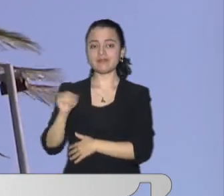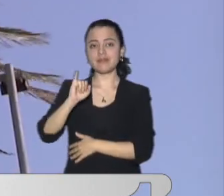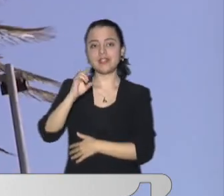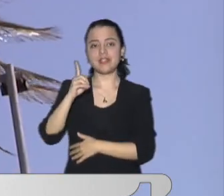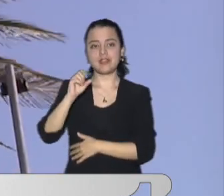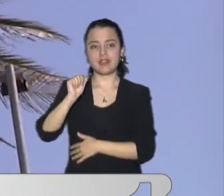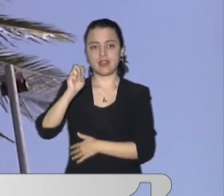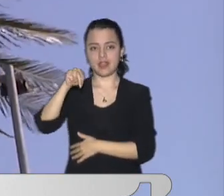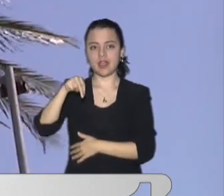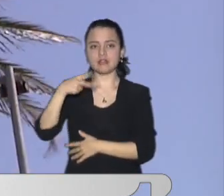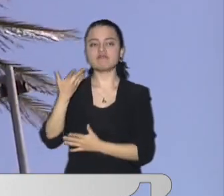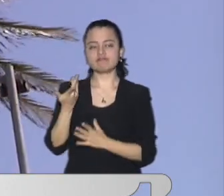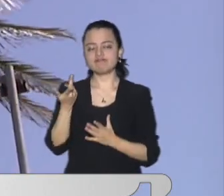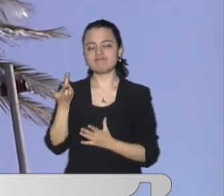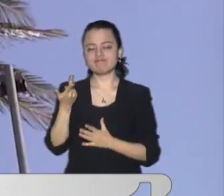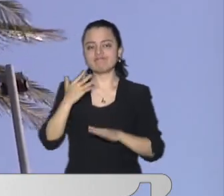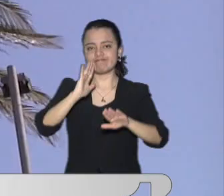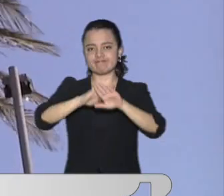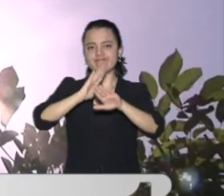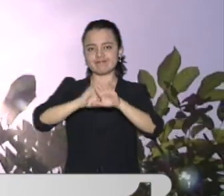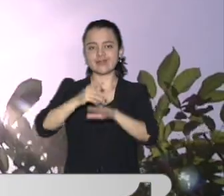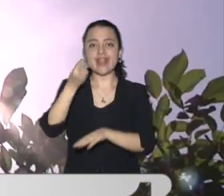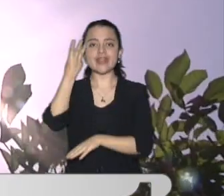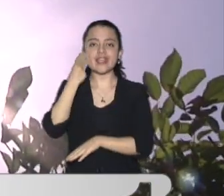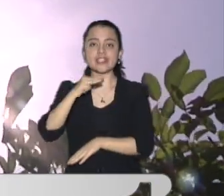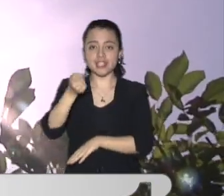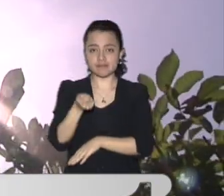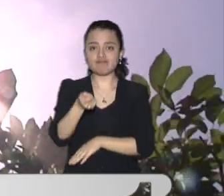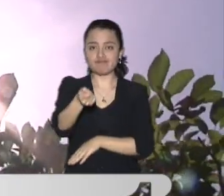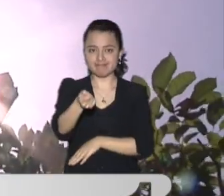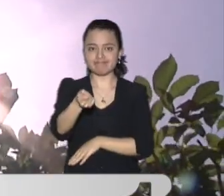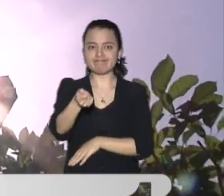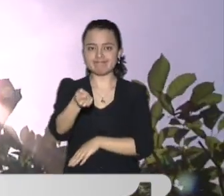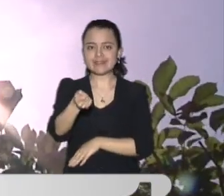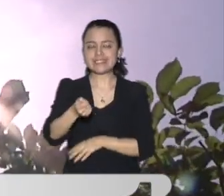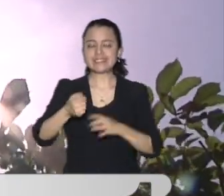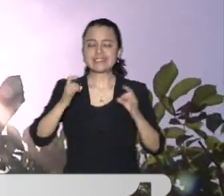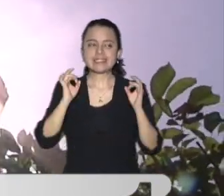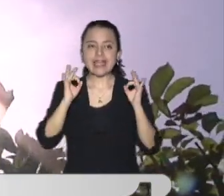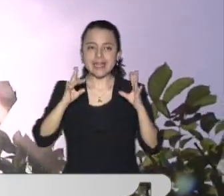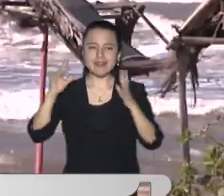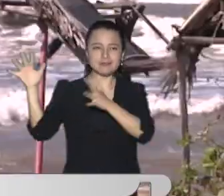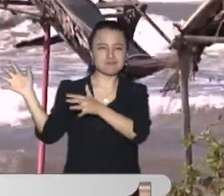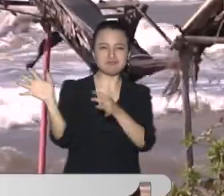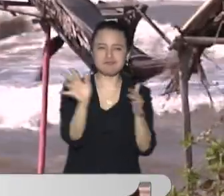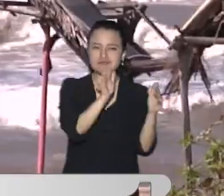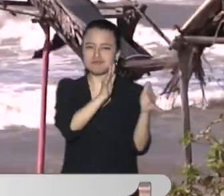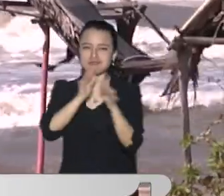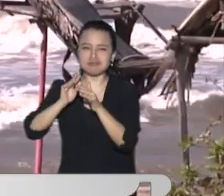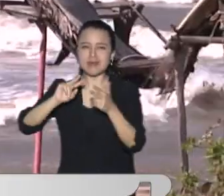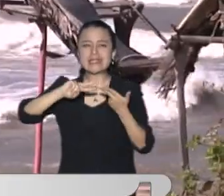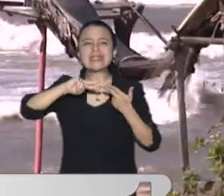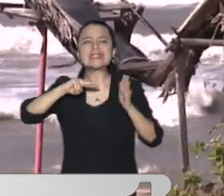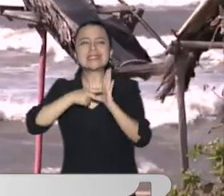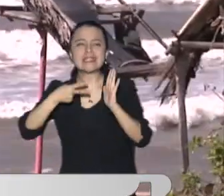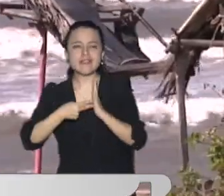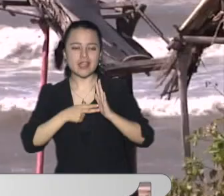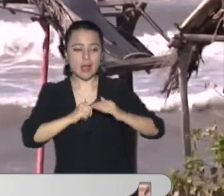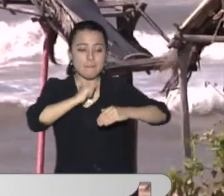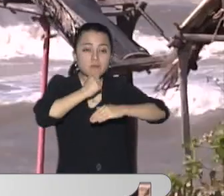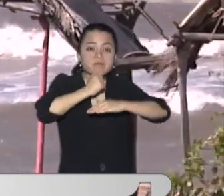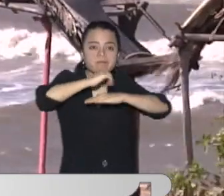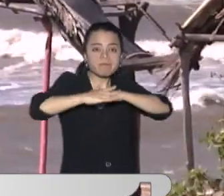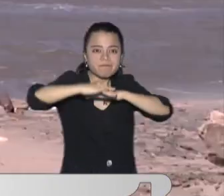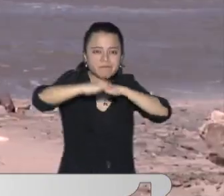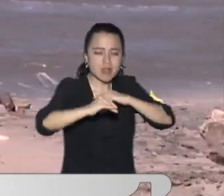durante los próximos 3 días se esperan fuertes vientos y un aumento en la altura del oleaje en amplios sectores del Caribe.